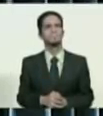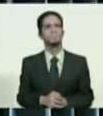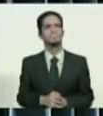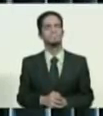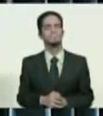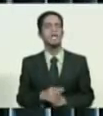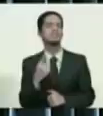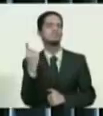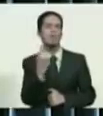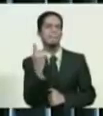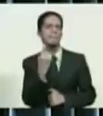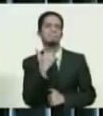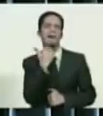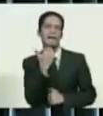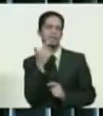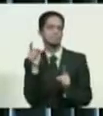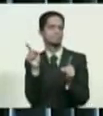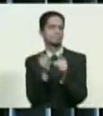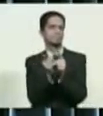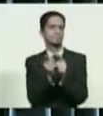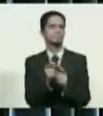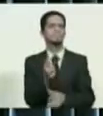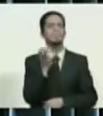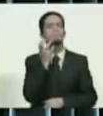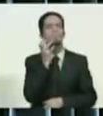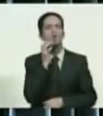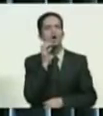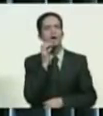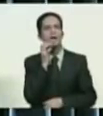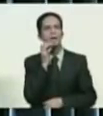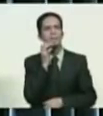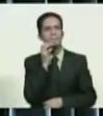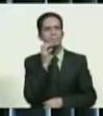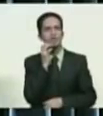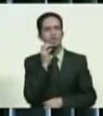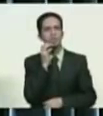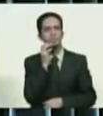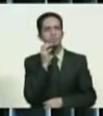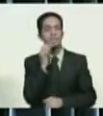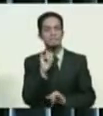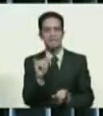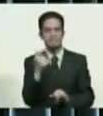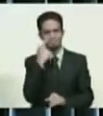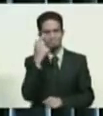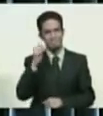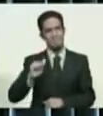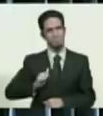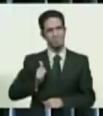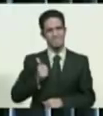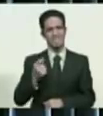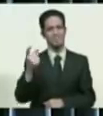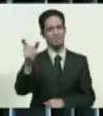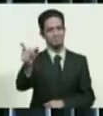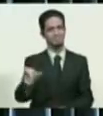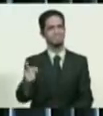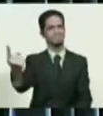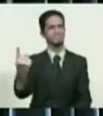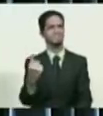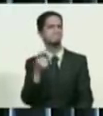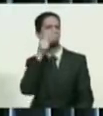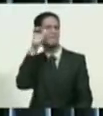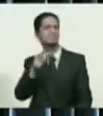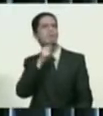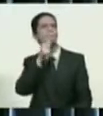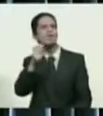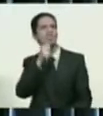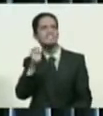Solamente para que empecemos a decirnos las verdades. Pongamos, por ejemplo, ya que está aquí el representante de la cadena CNN, si eventos